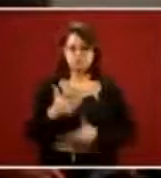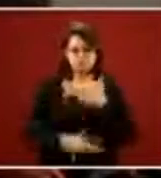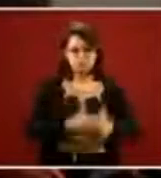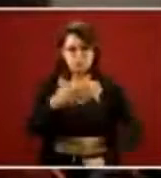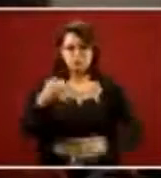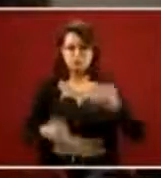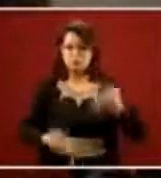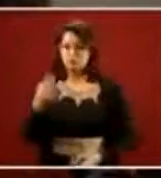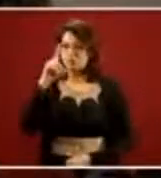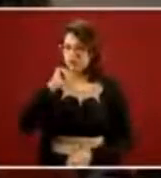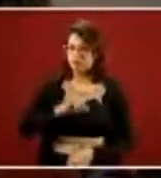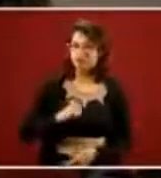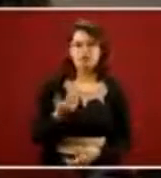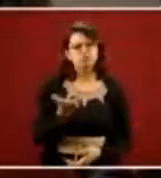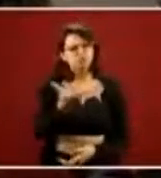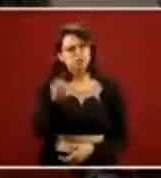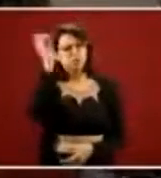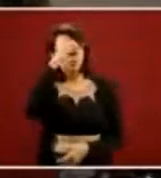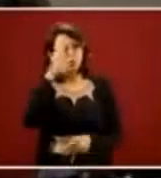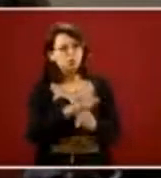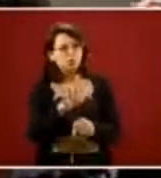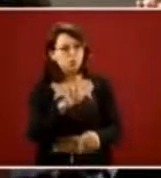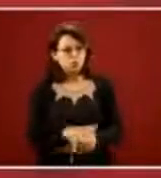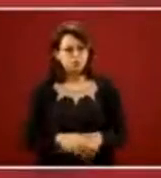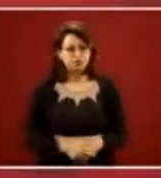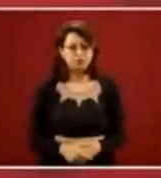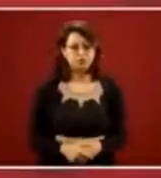estamos esté buscando entendimiento